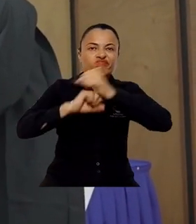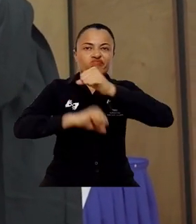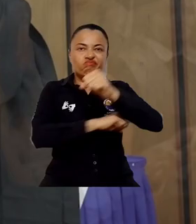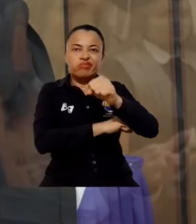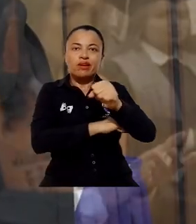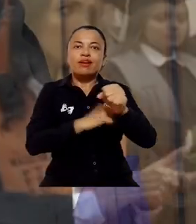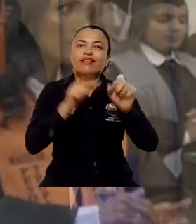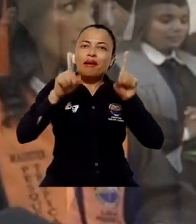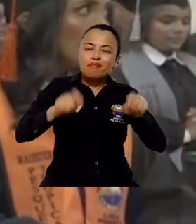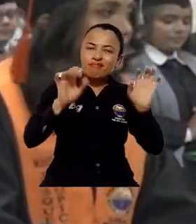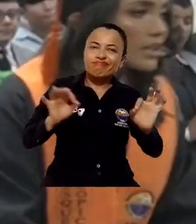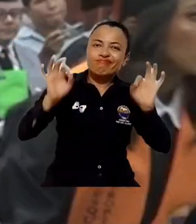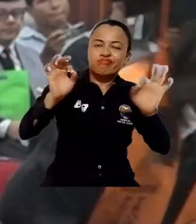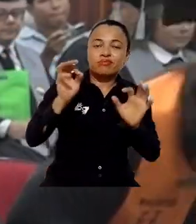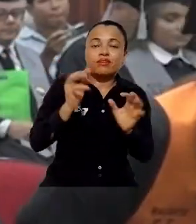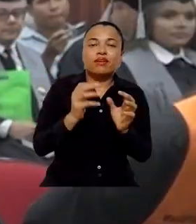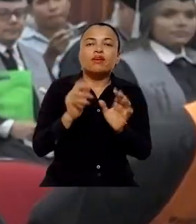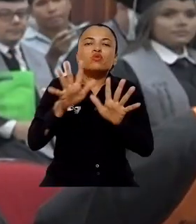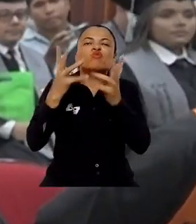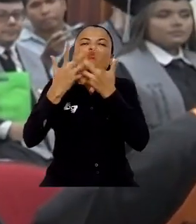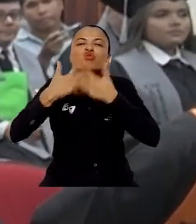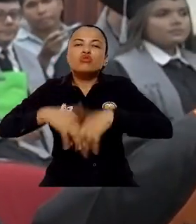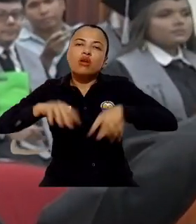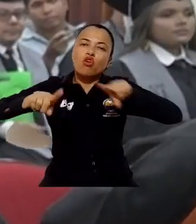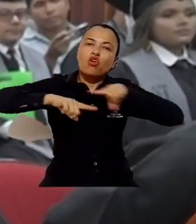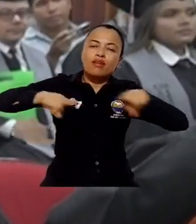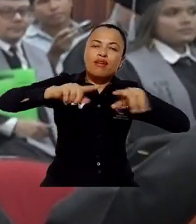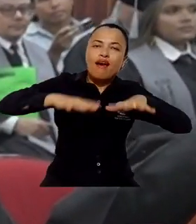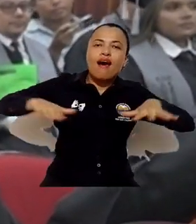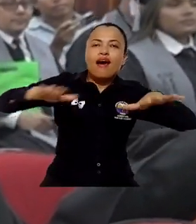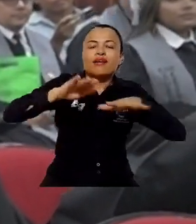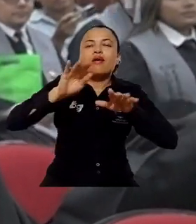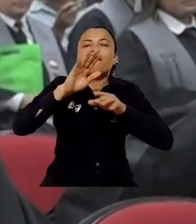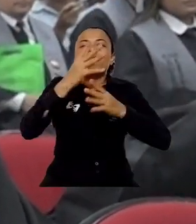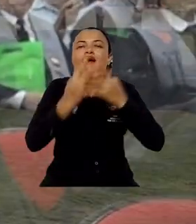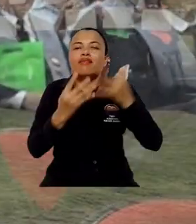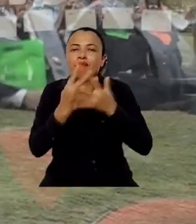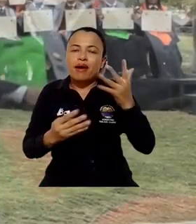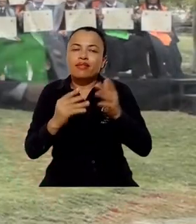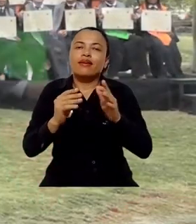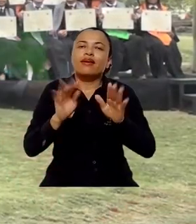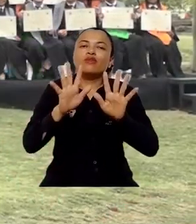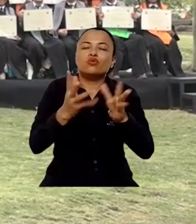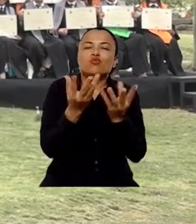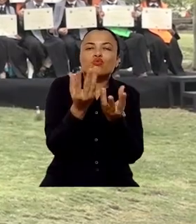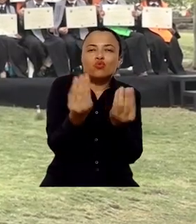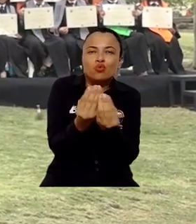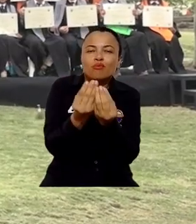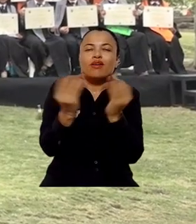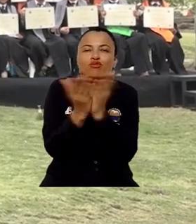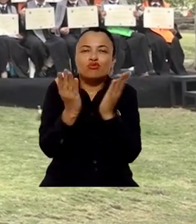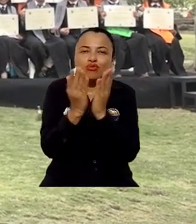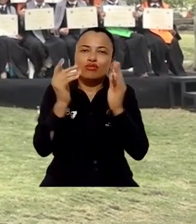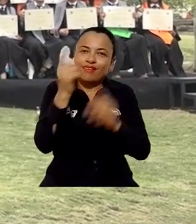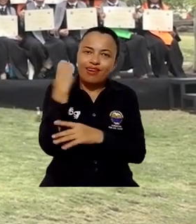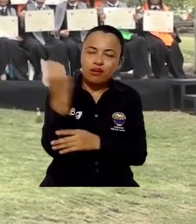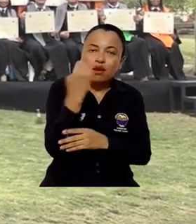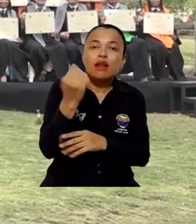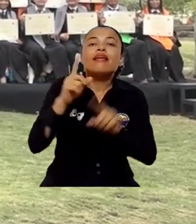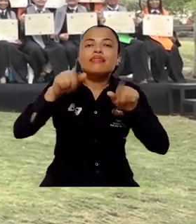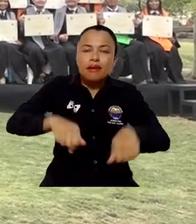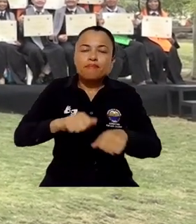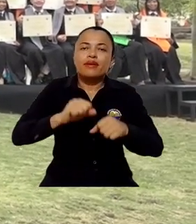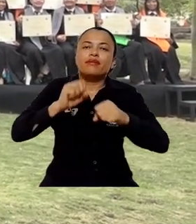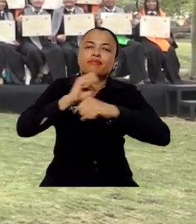sus competencias e idoneidad en sus funciones de coordinador del área de matemáticas del Departamento de Estudios Generales y en el